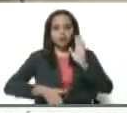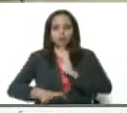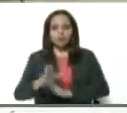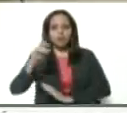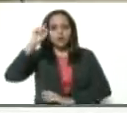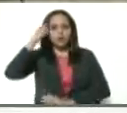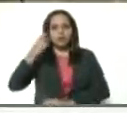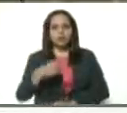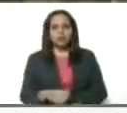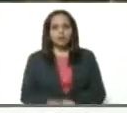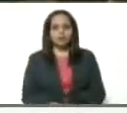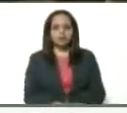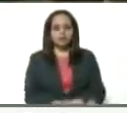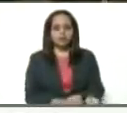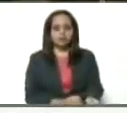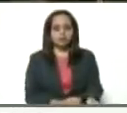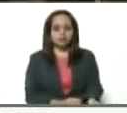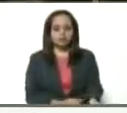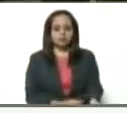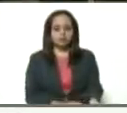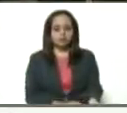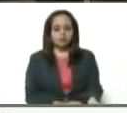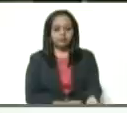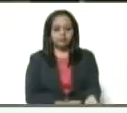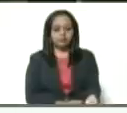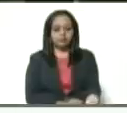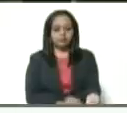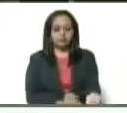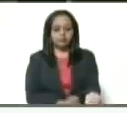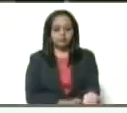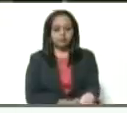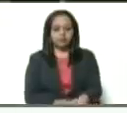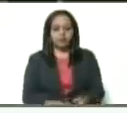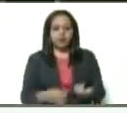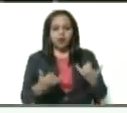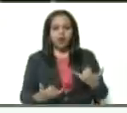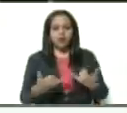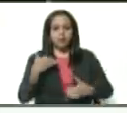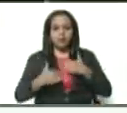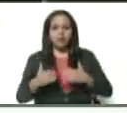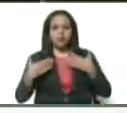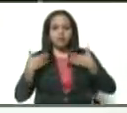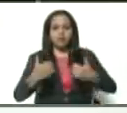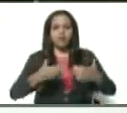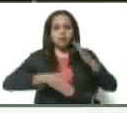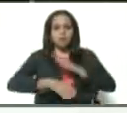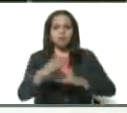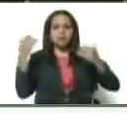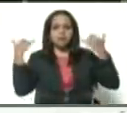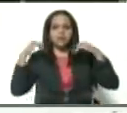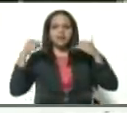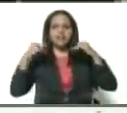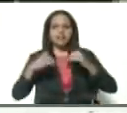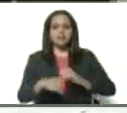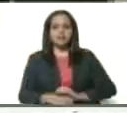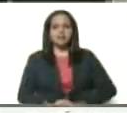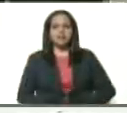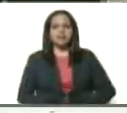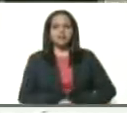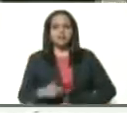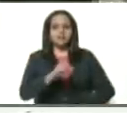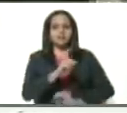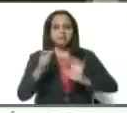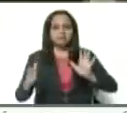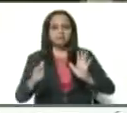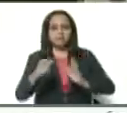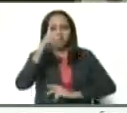conmemorar, fíjate, estamos en este miércoles de salud, vamos a celebrar 16 años de la